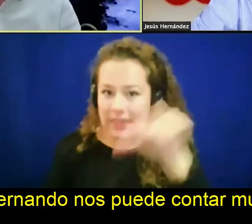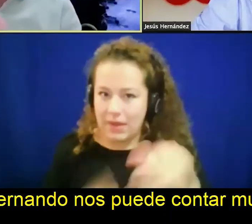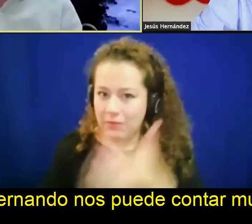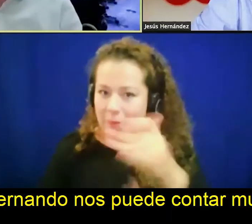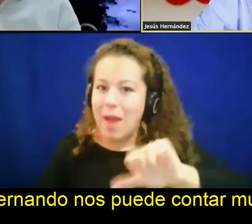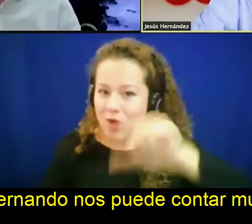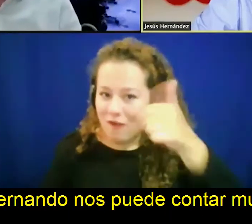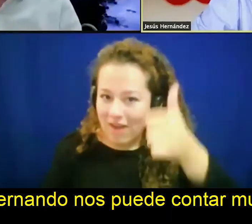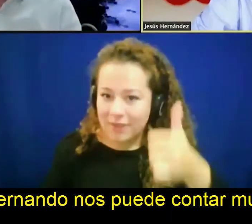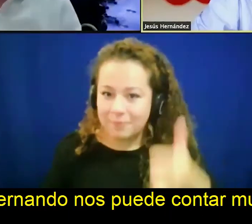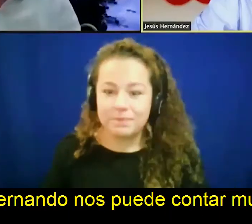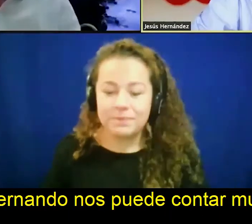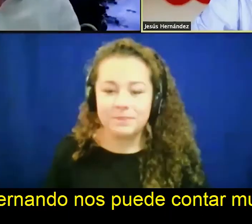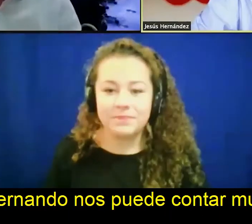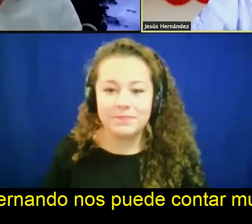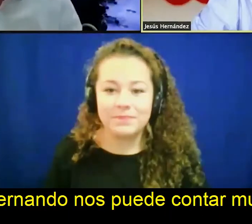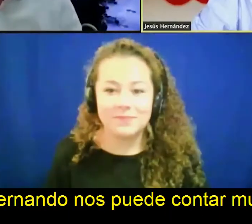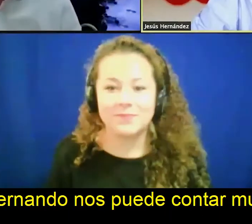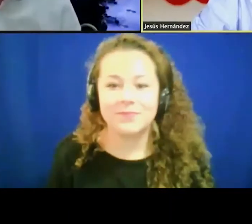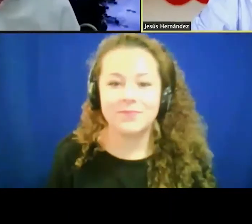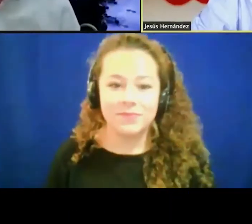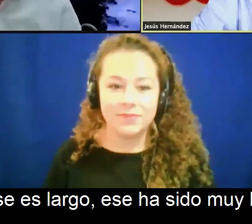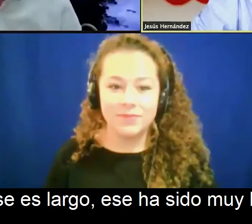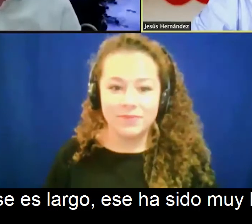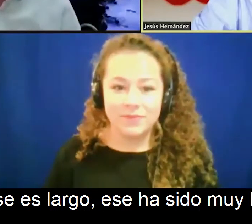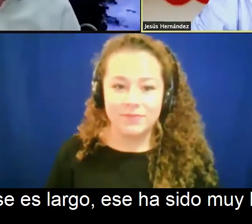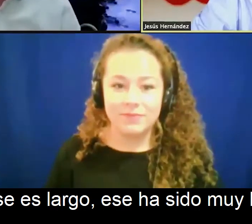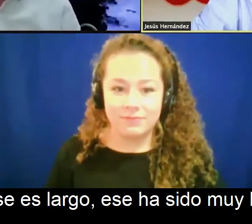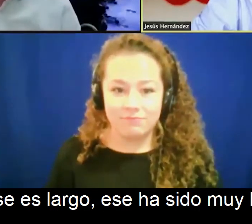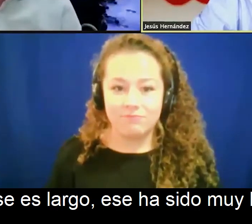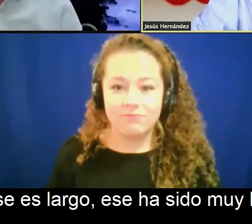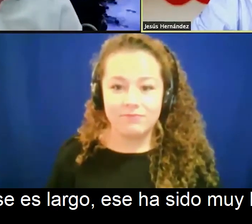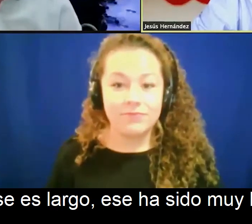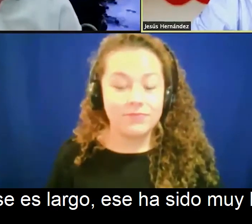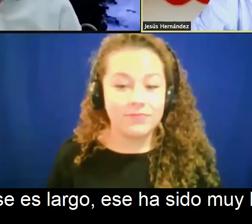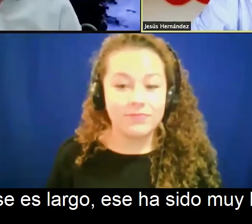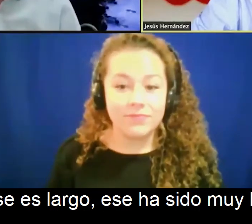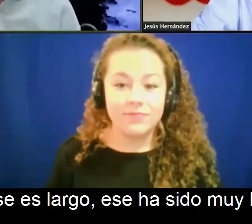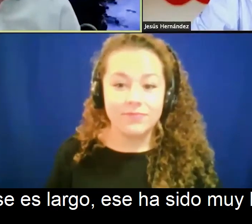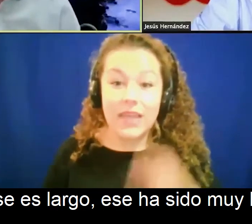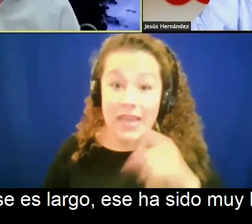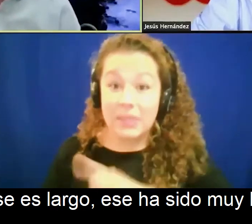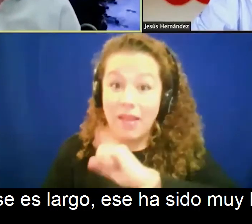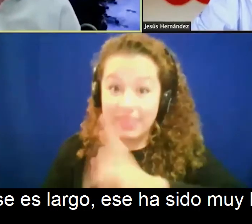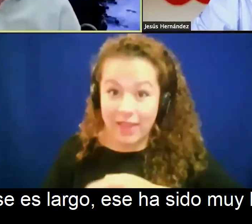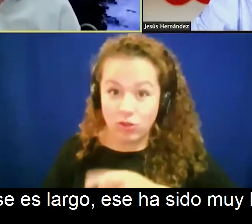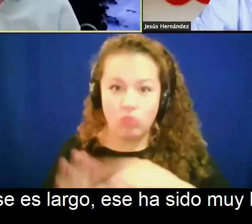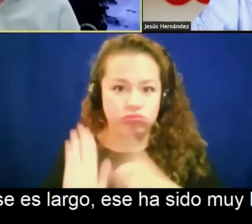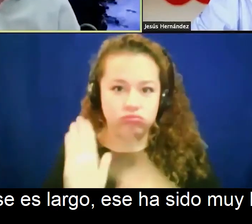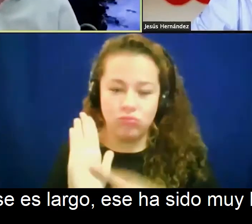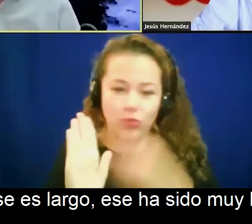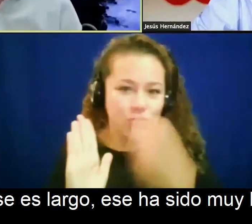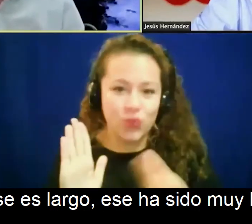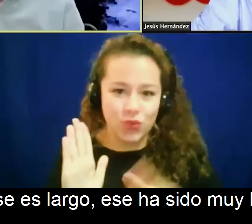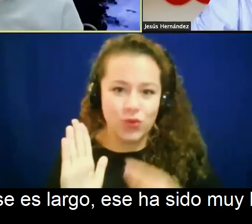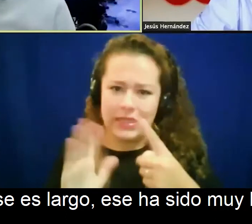nos tenemos puede contar el... mucho, porque eso me toca a Buah, mí ser el presidente de ese ese, mandato. exacto, sí, sí. Y ese Eh, es